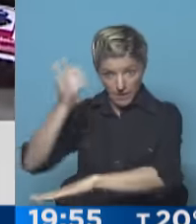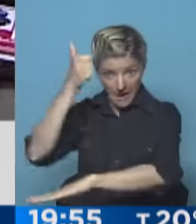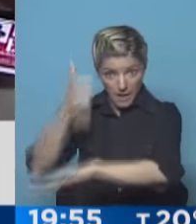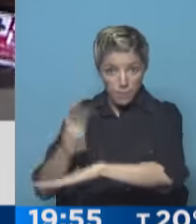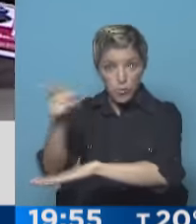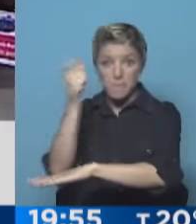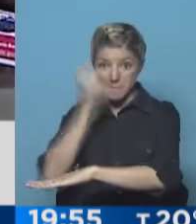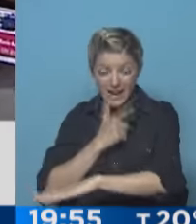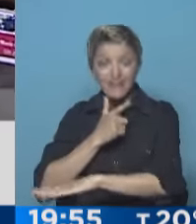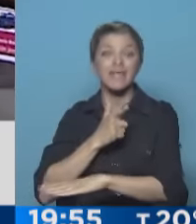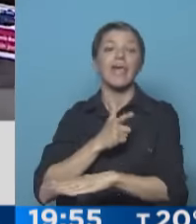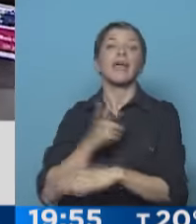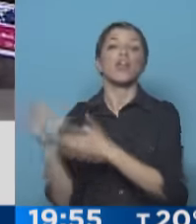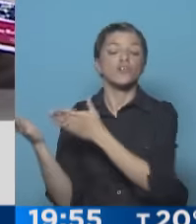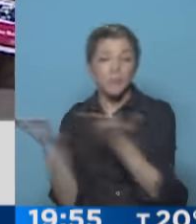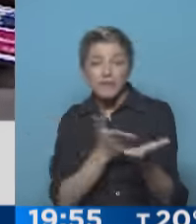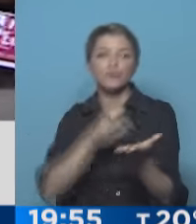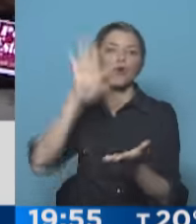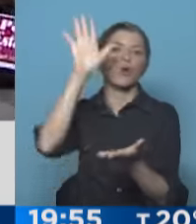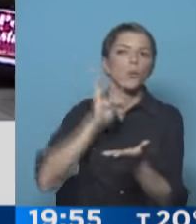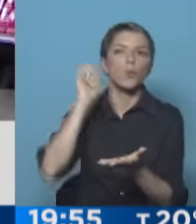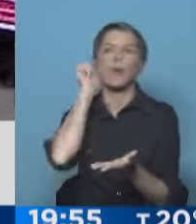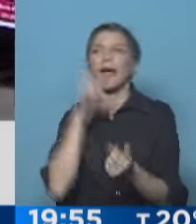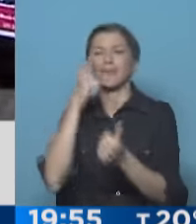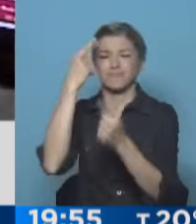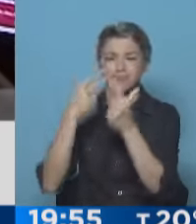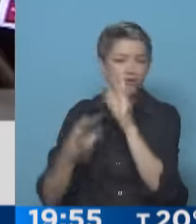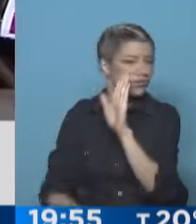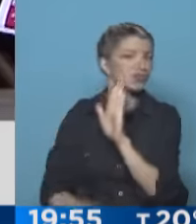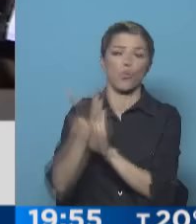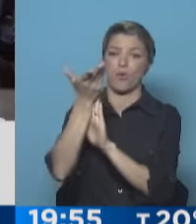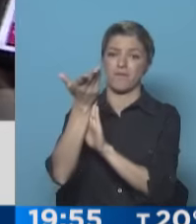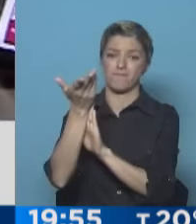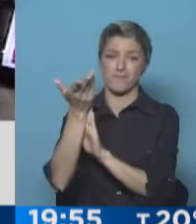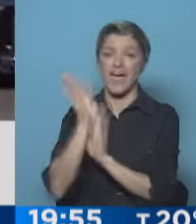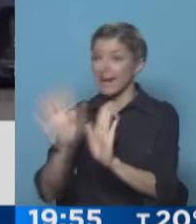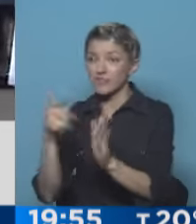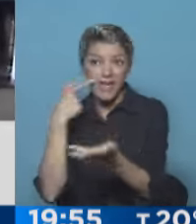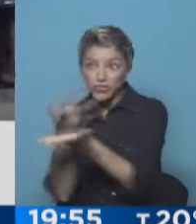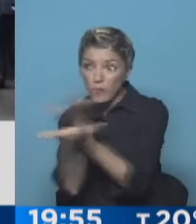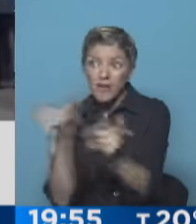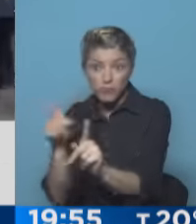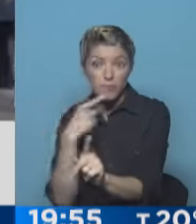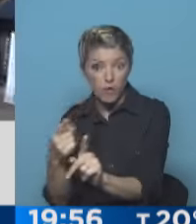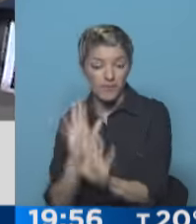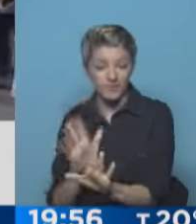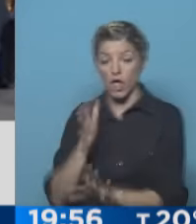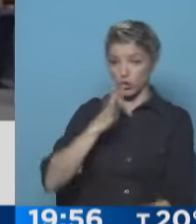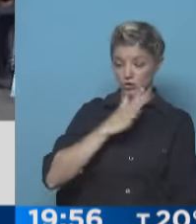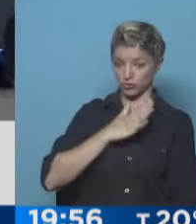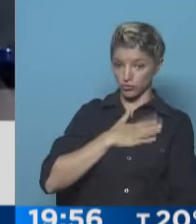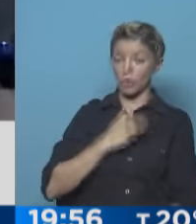tarifas es inevitable por lo que están planteando conmigo se viene